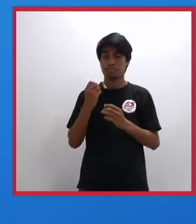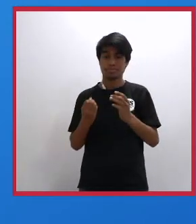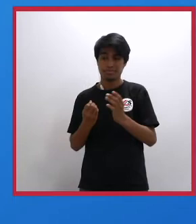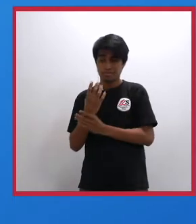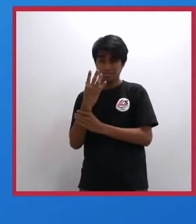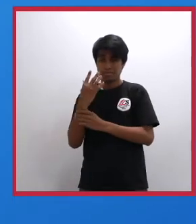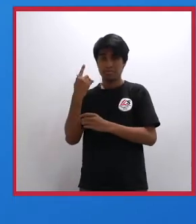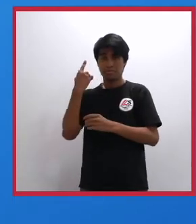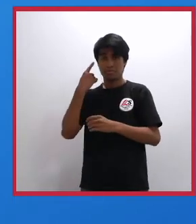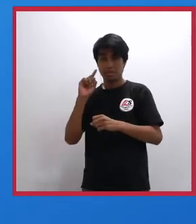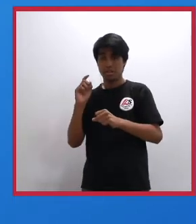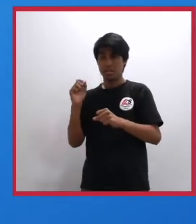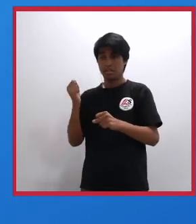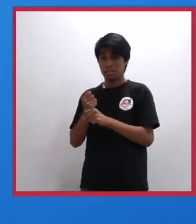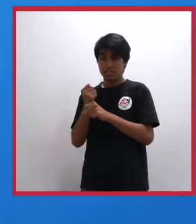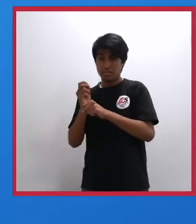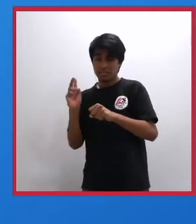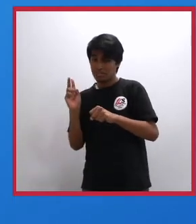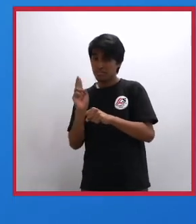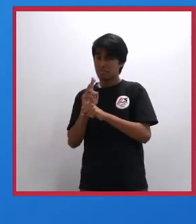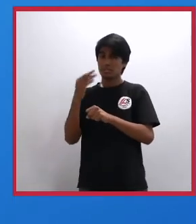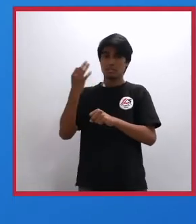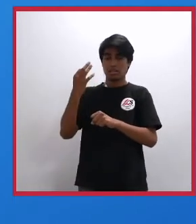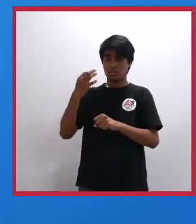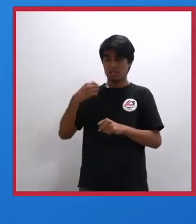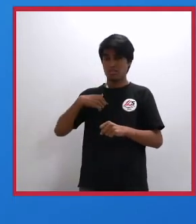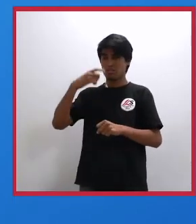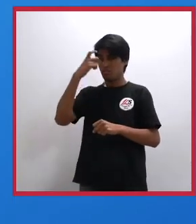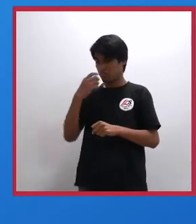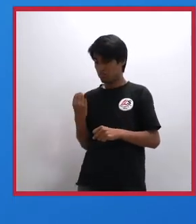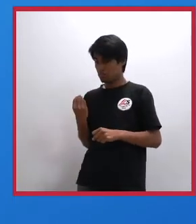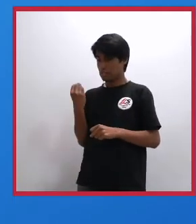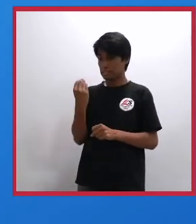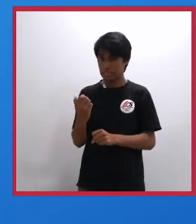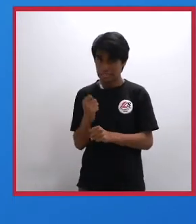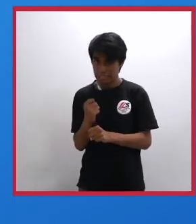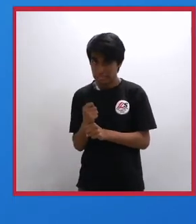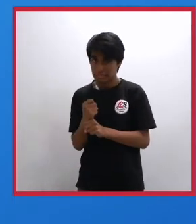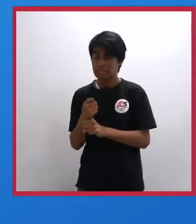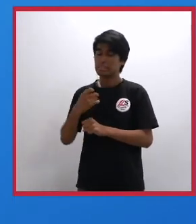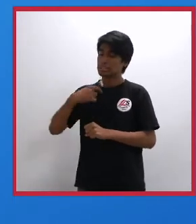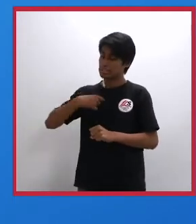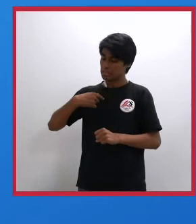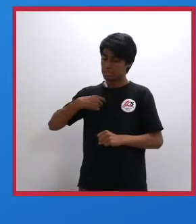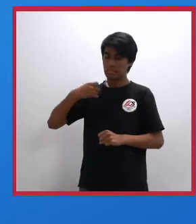de seguridad, ya el contratista debería